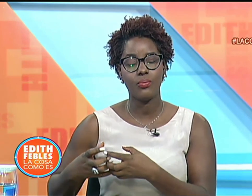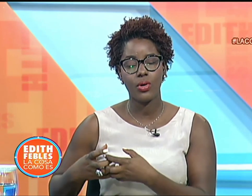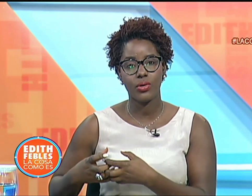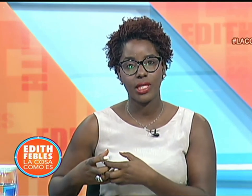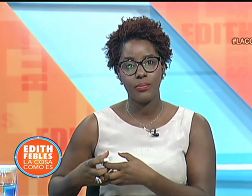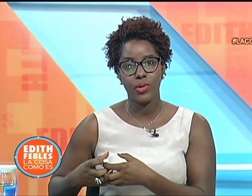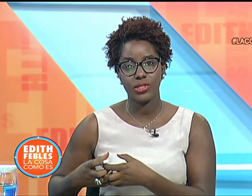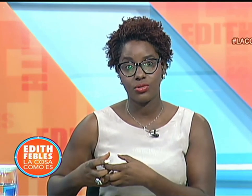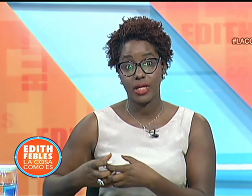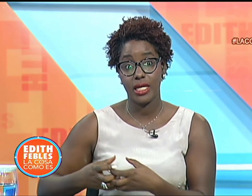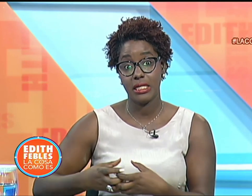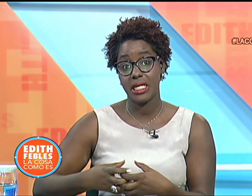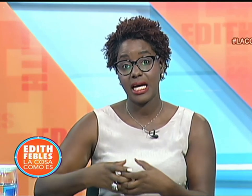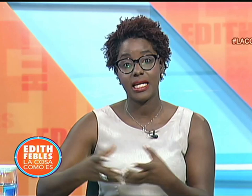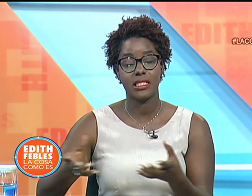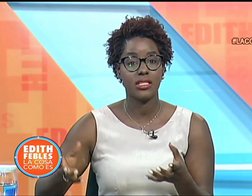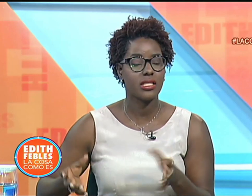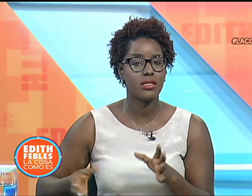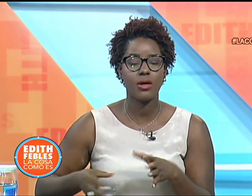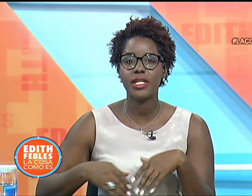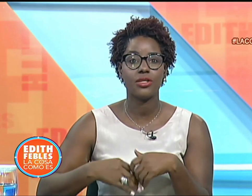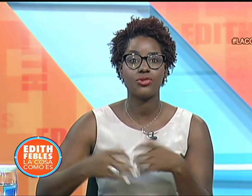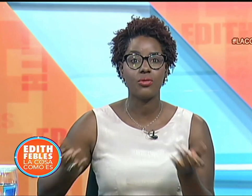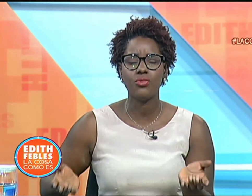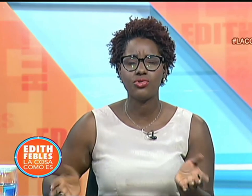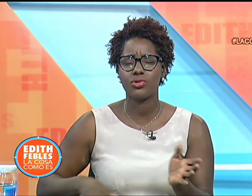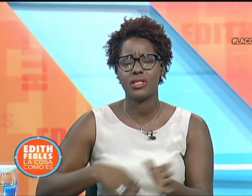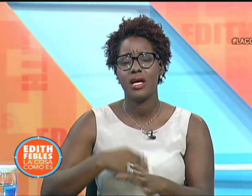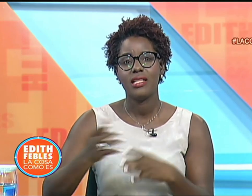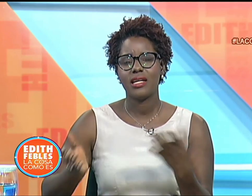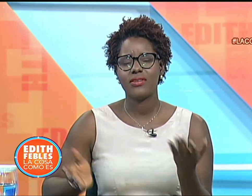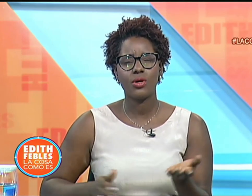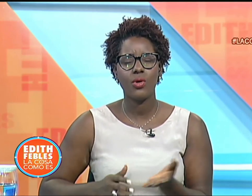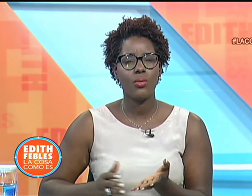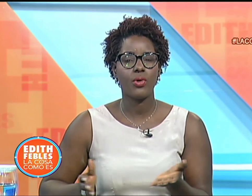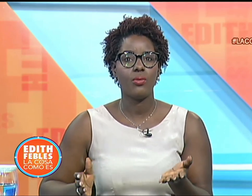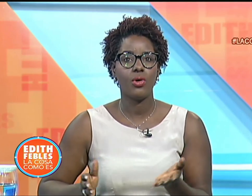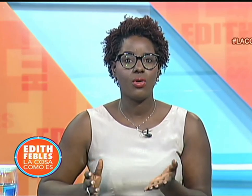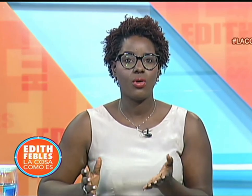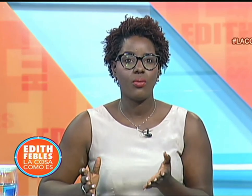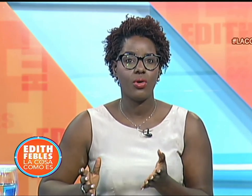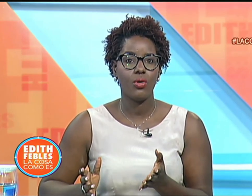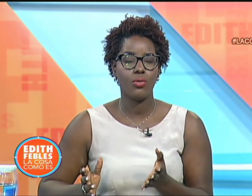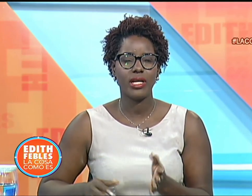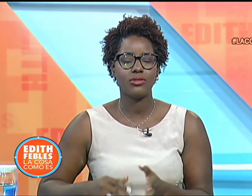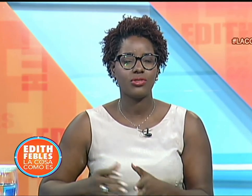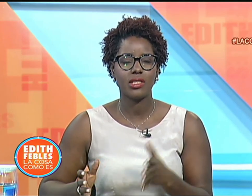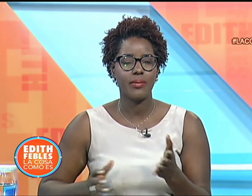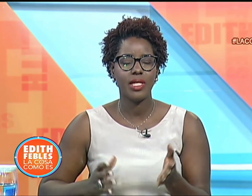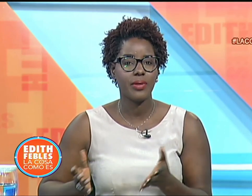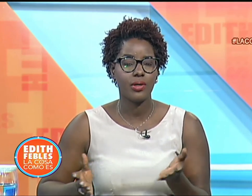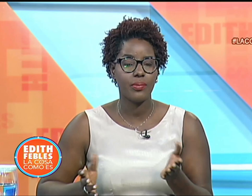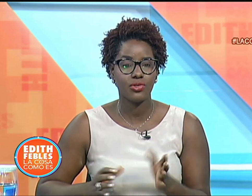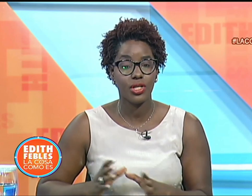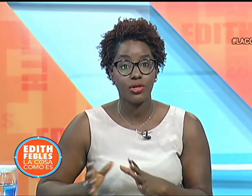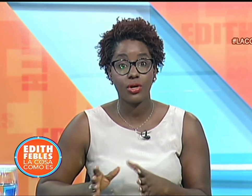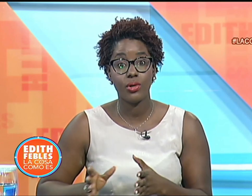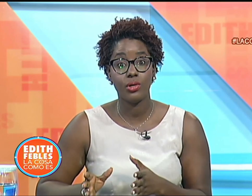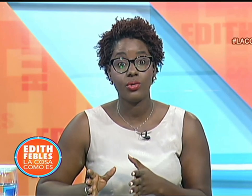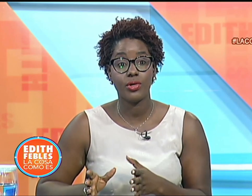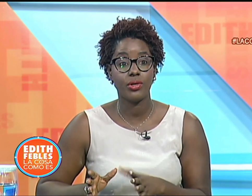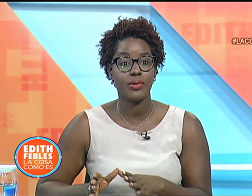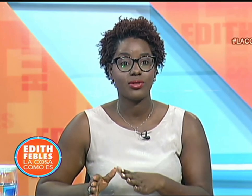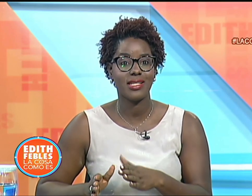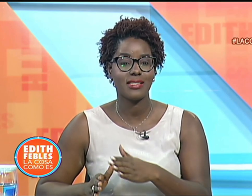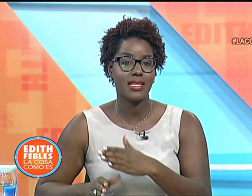quitarle un poco de impuesto, que el que gana 35 mil, que no son muchos, que tal vez como unas 200 mil y pico de personas, no recuerdo